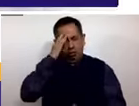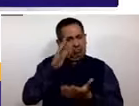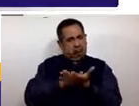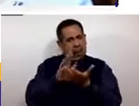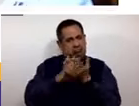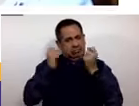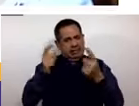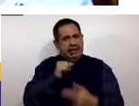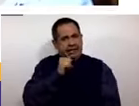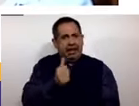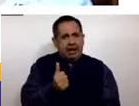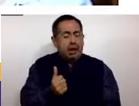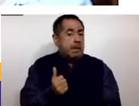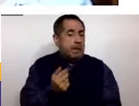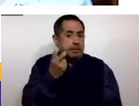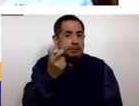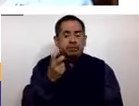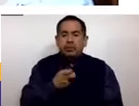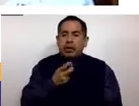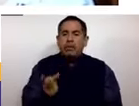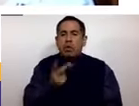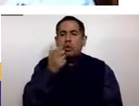hay una pregunta que me encantó, que dices,